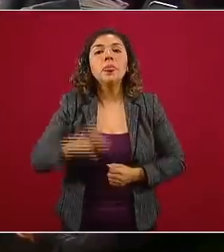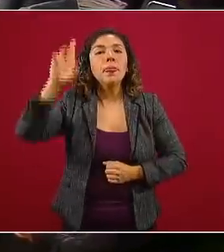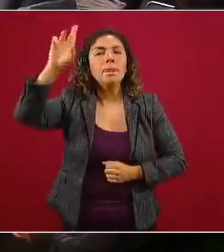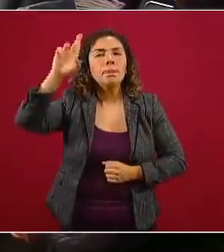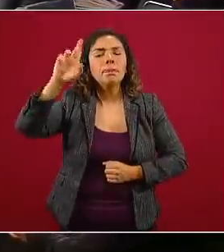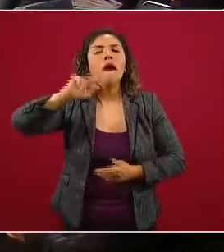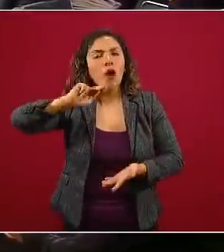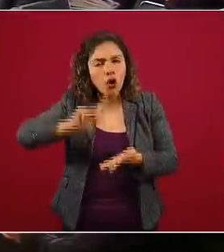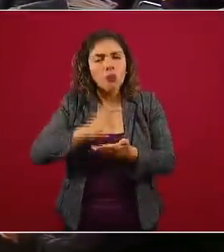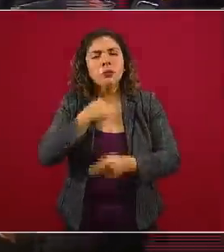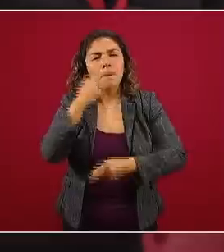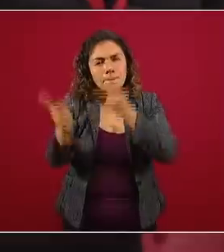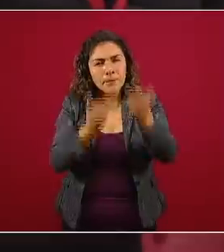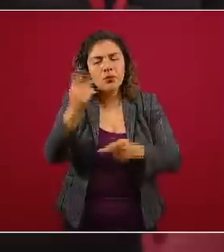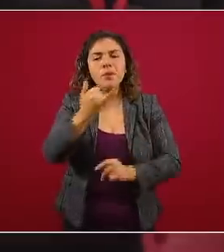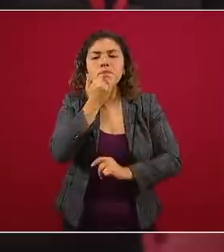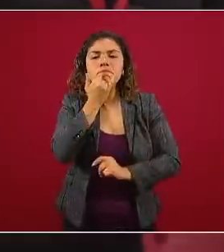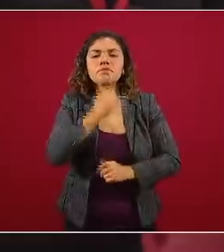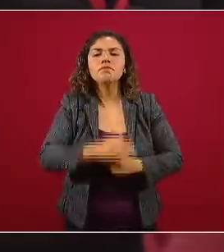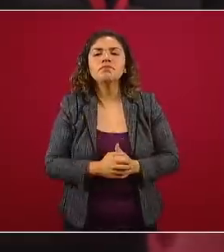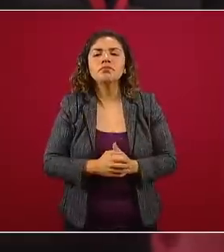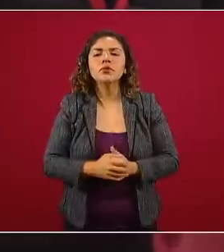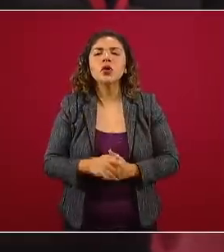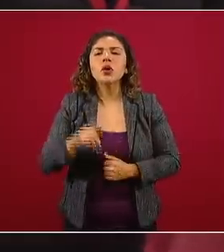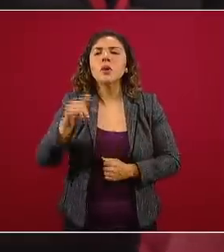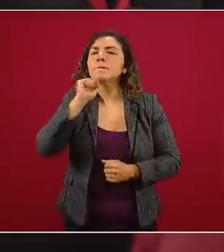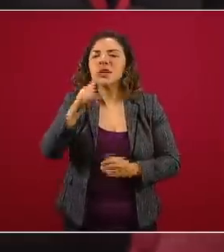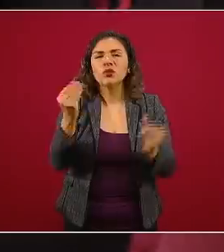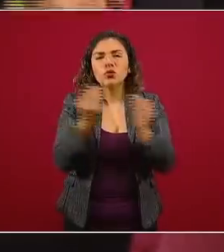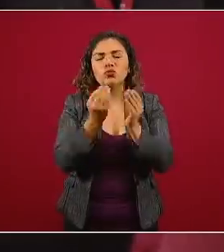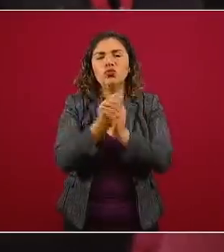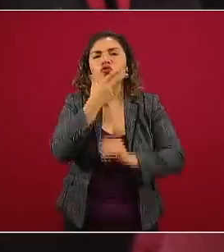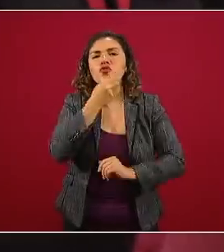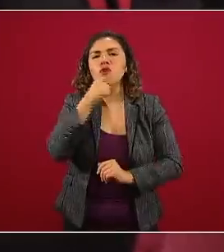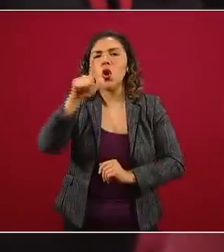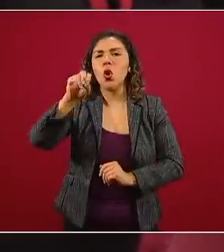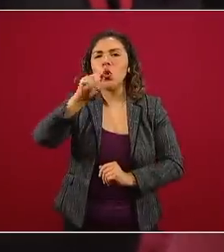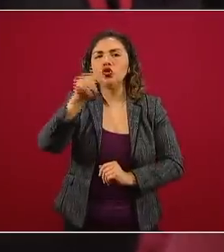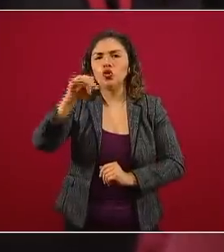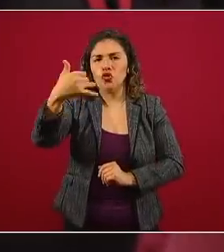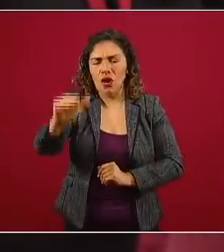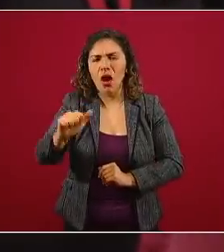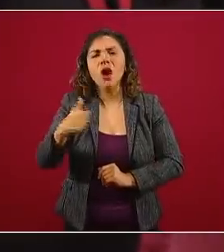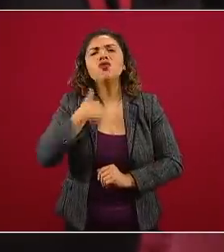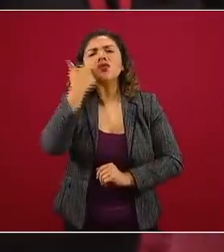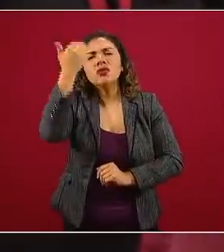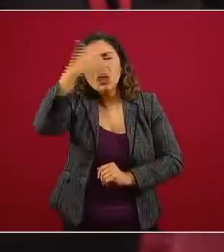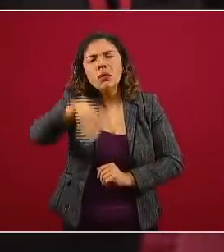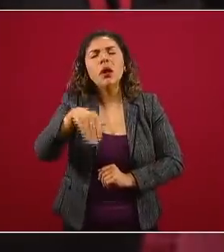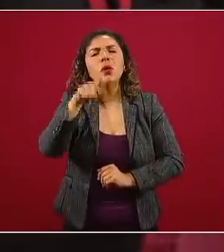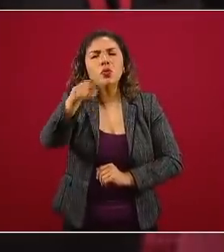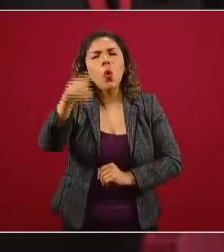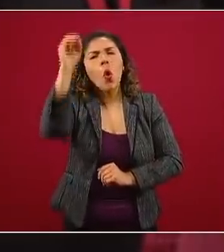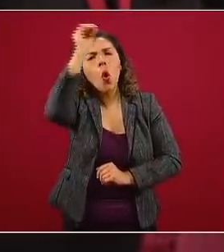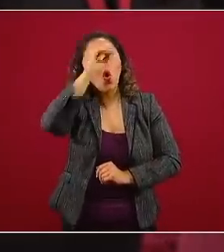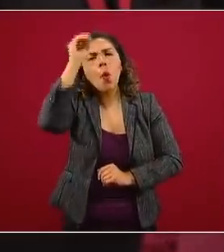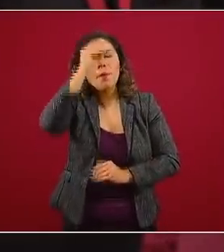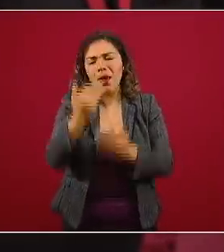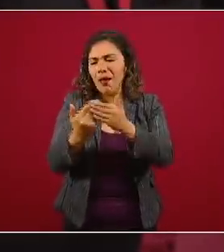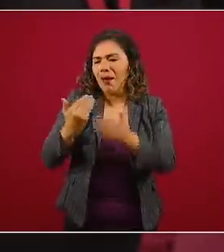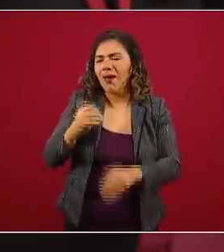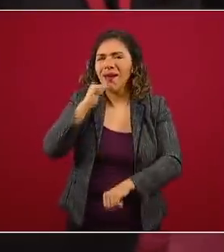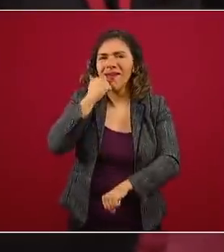si me permite otra pregunta acerca del caso de lozoya y quería preguntarle qué opina que la administración pasada